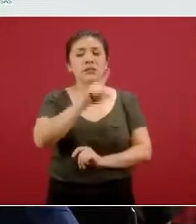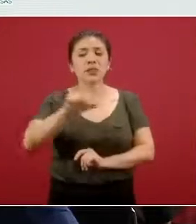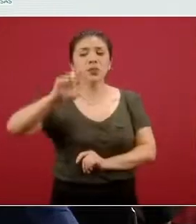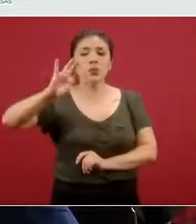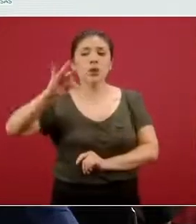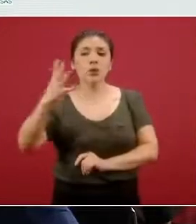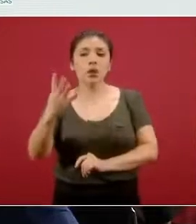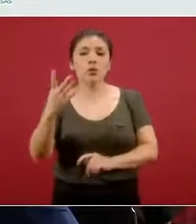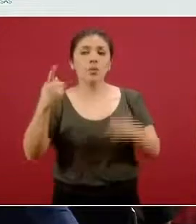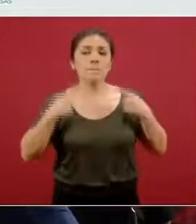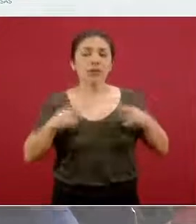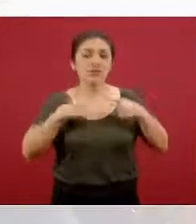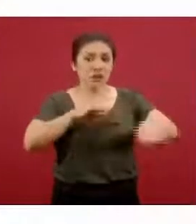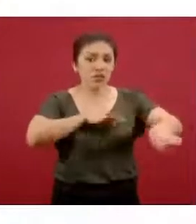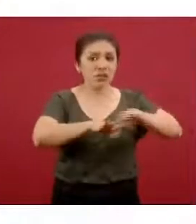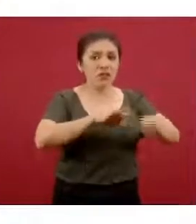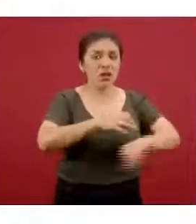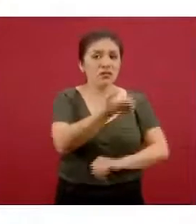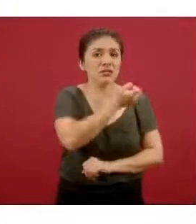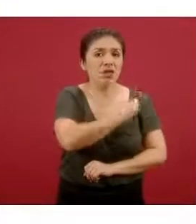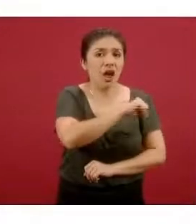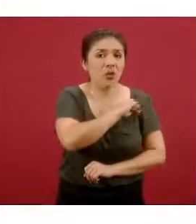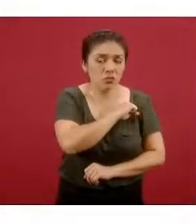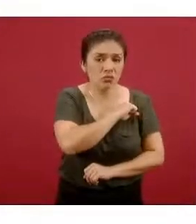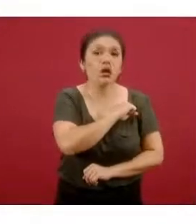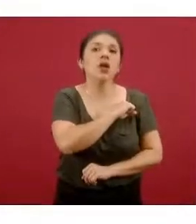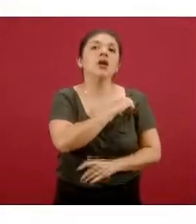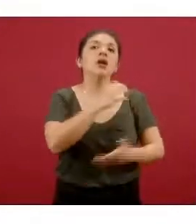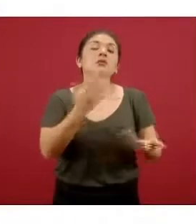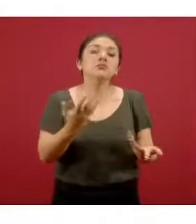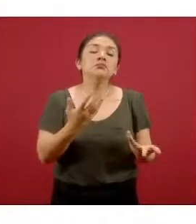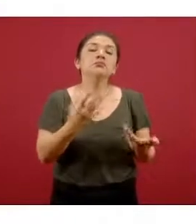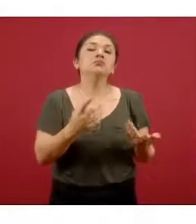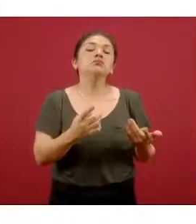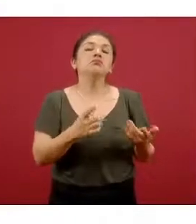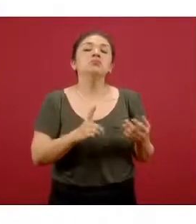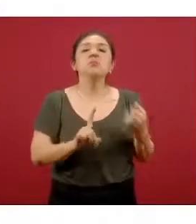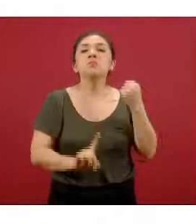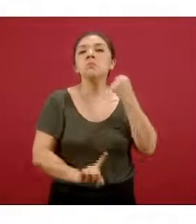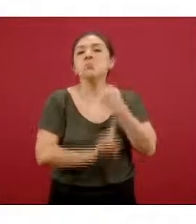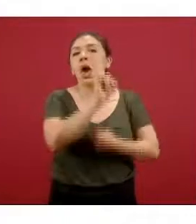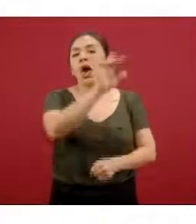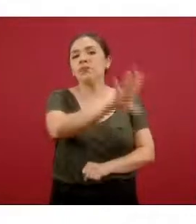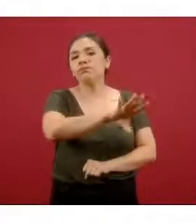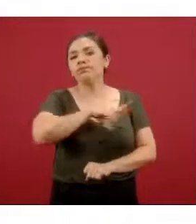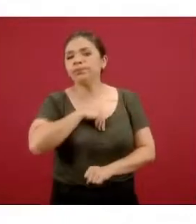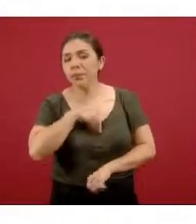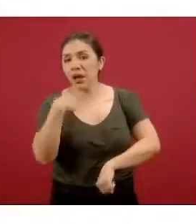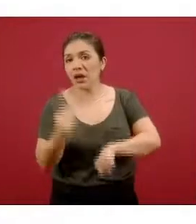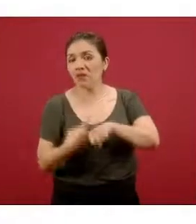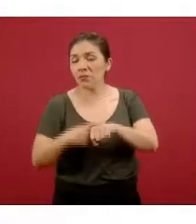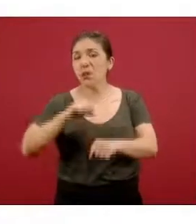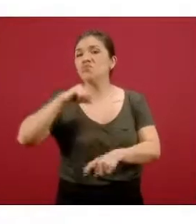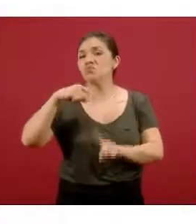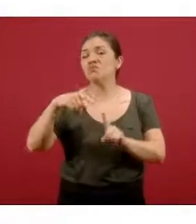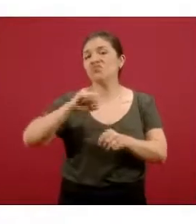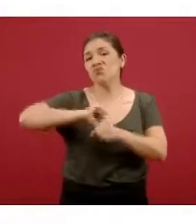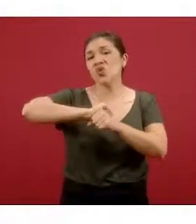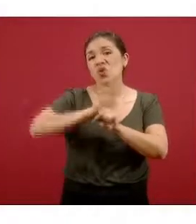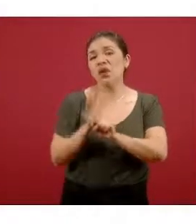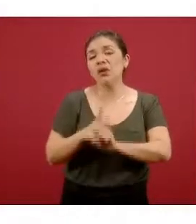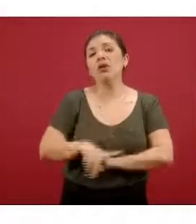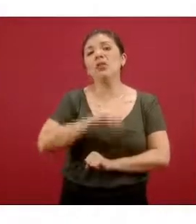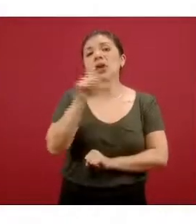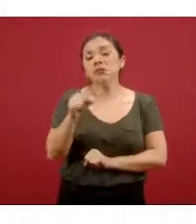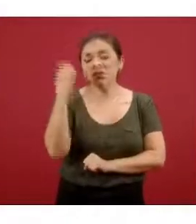1.744 profesionales de la salud que en su momento dieron como resultado de la prueba positivo y por lo tanto